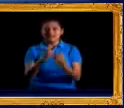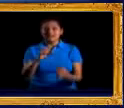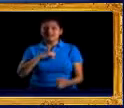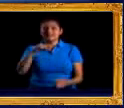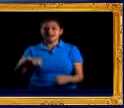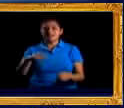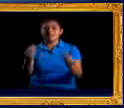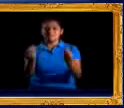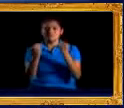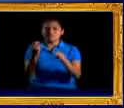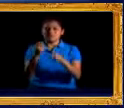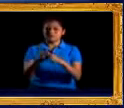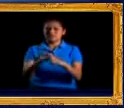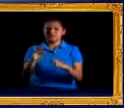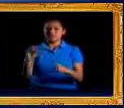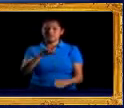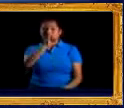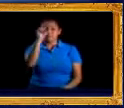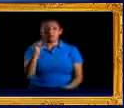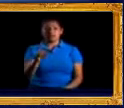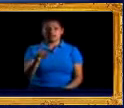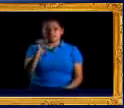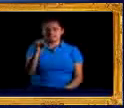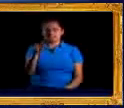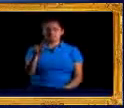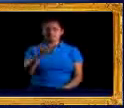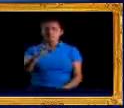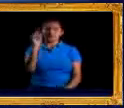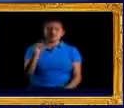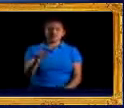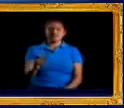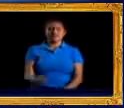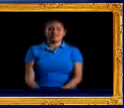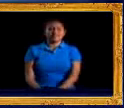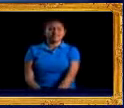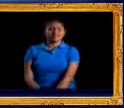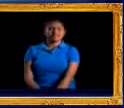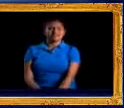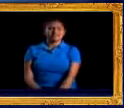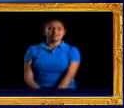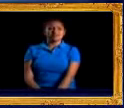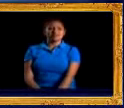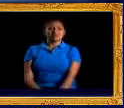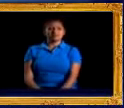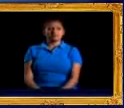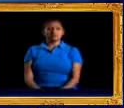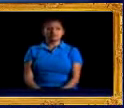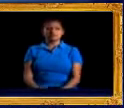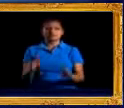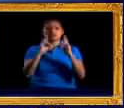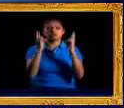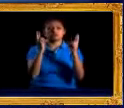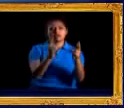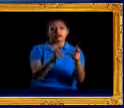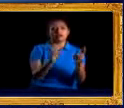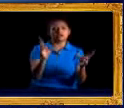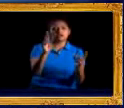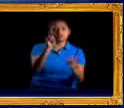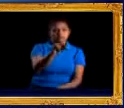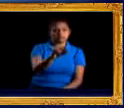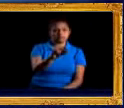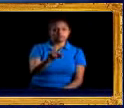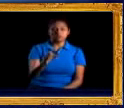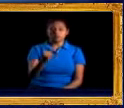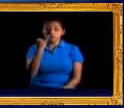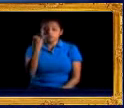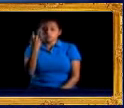que se está preguntando esta serie de preguntas que yo le puse acá, las he sintetizado. ¿Cuánto falta